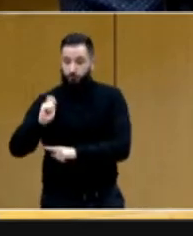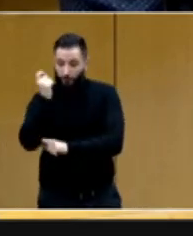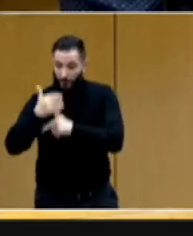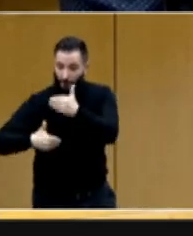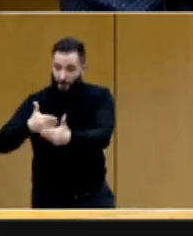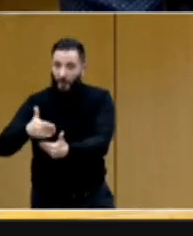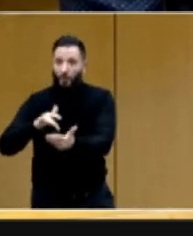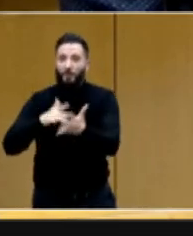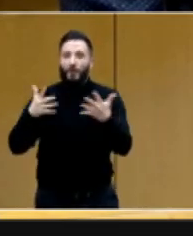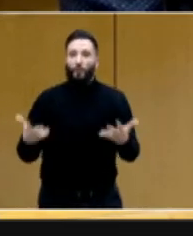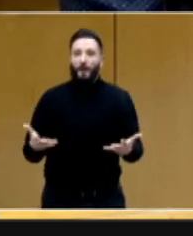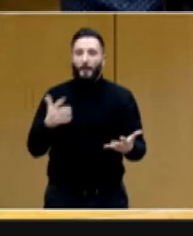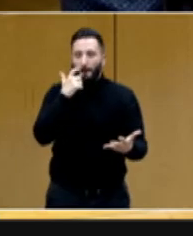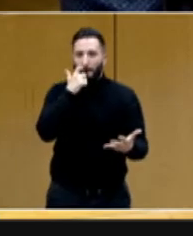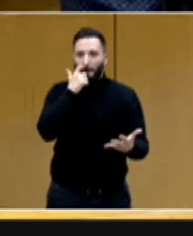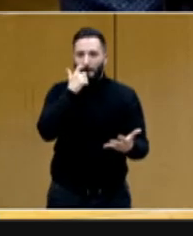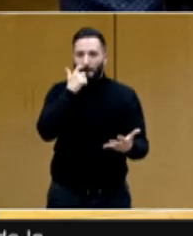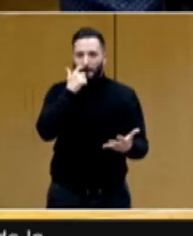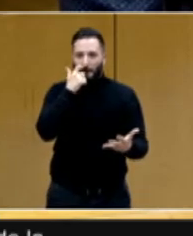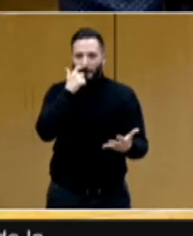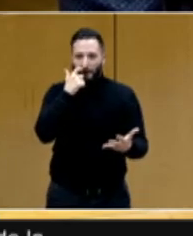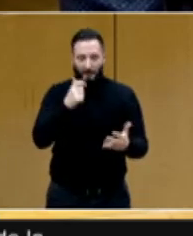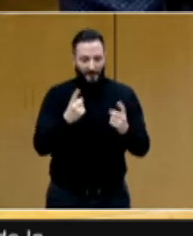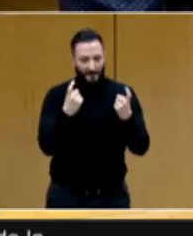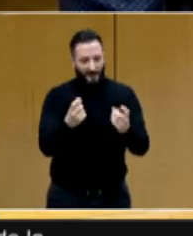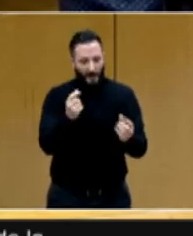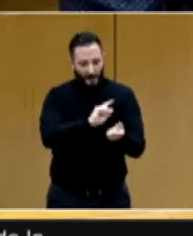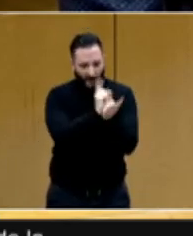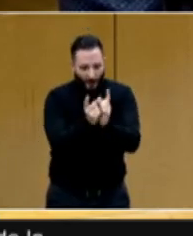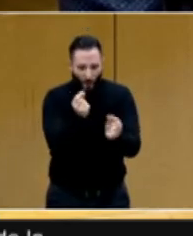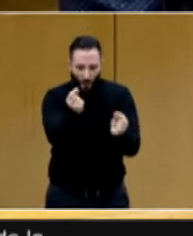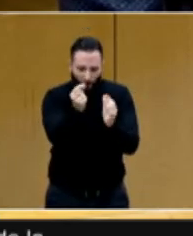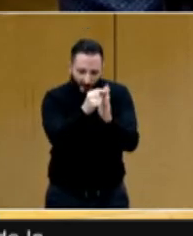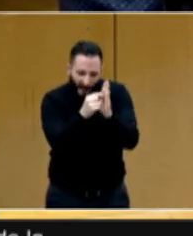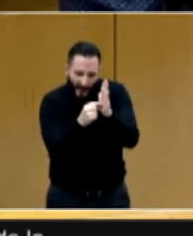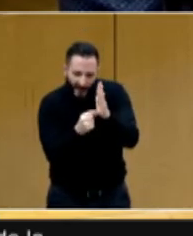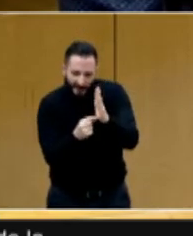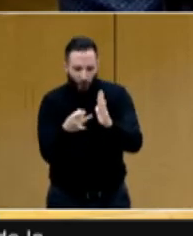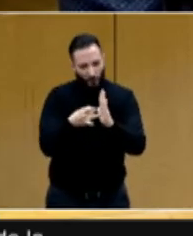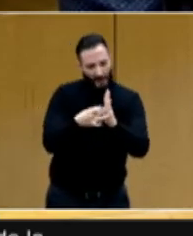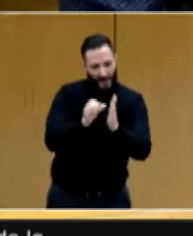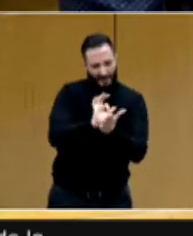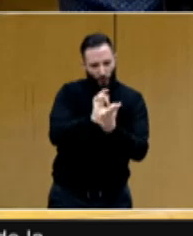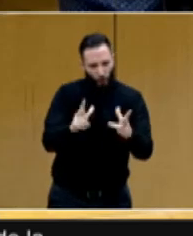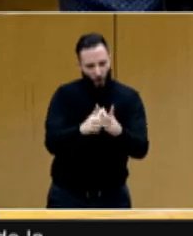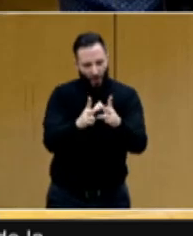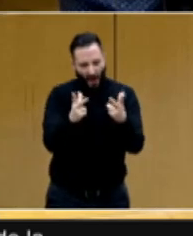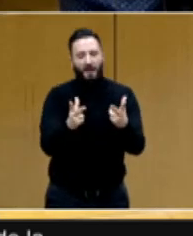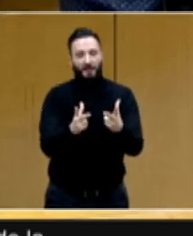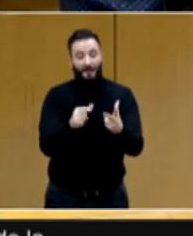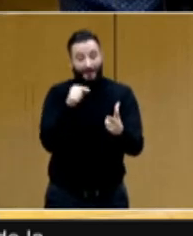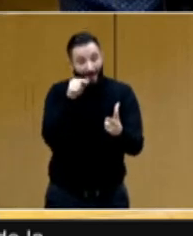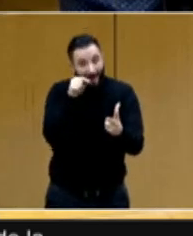de las de los requisitos de calidad de los servicios sociales en la cual también